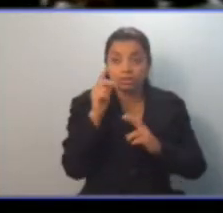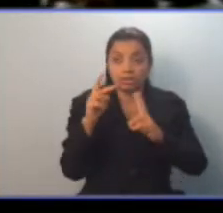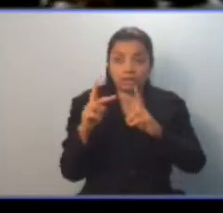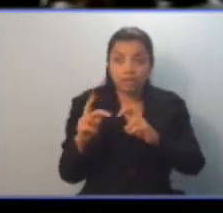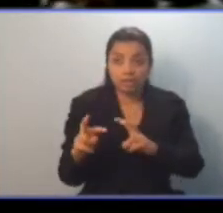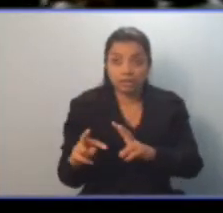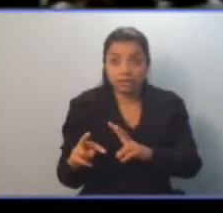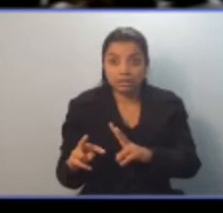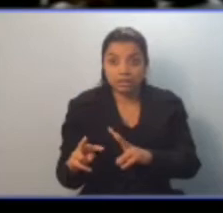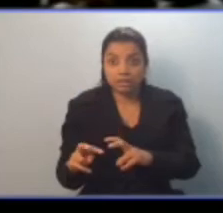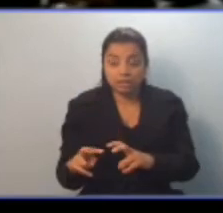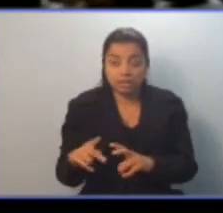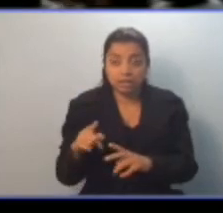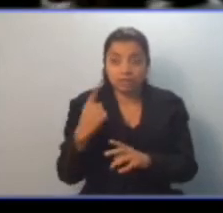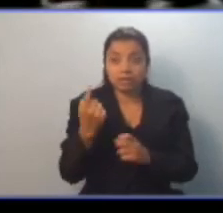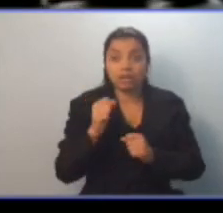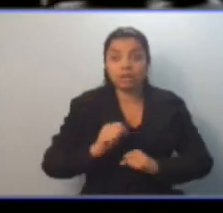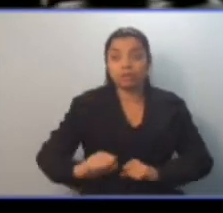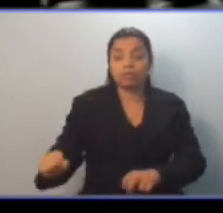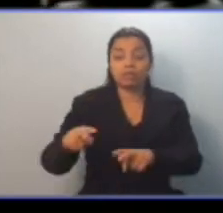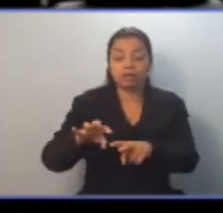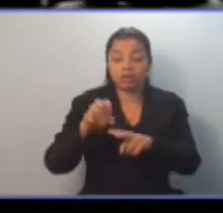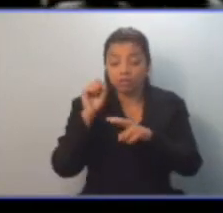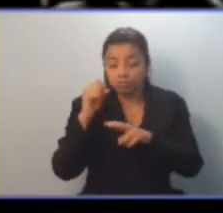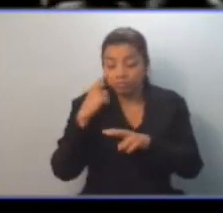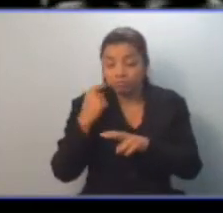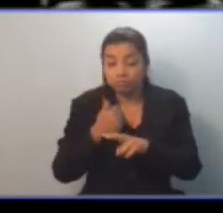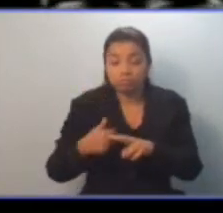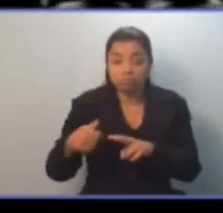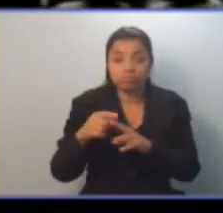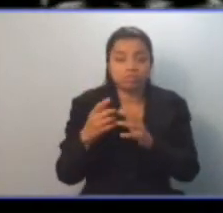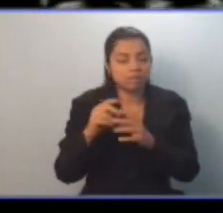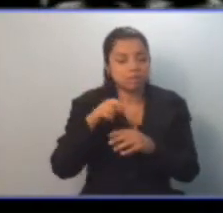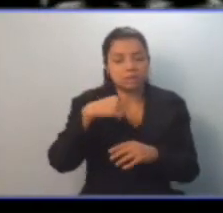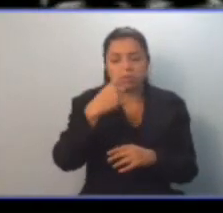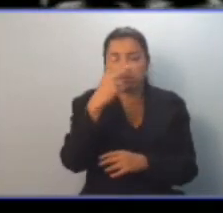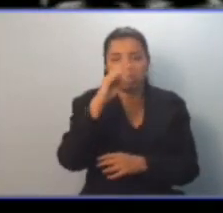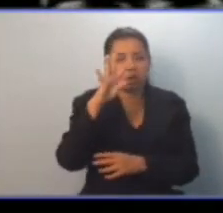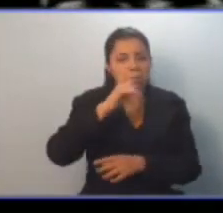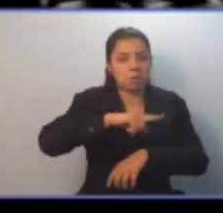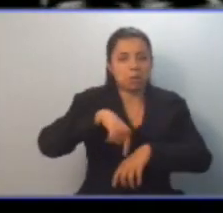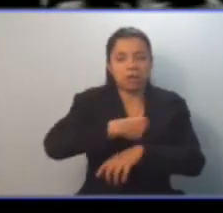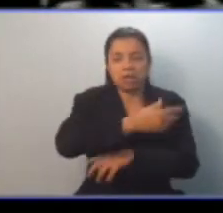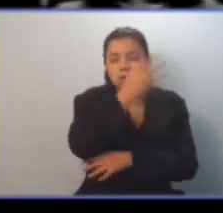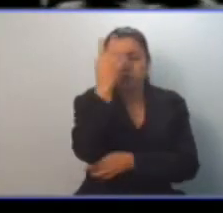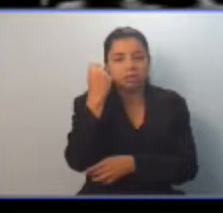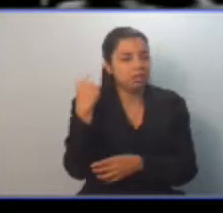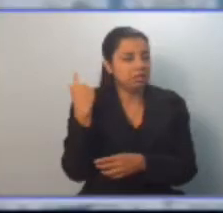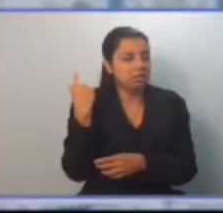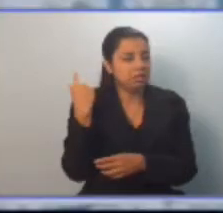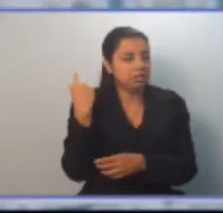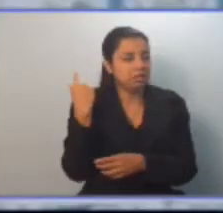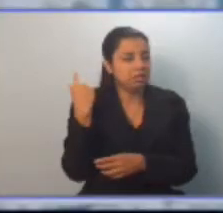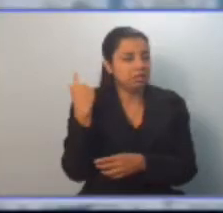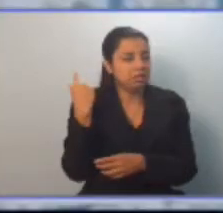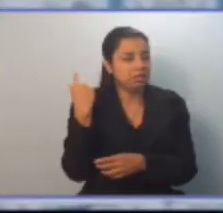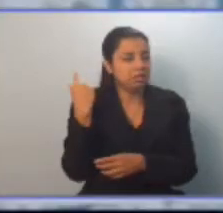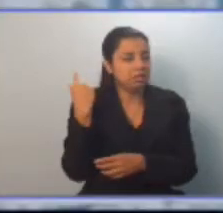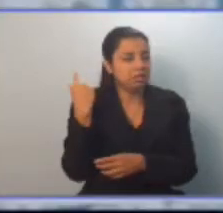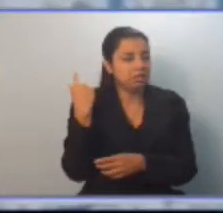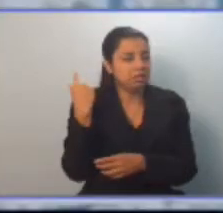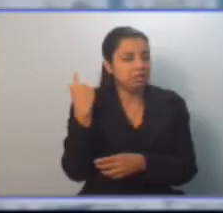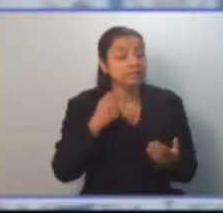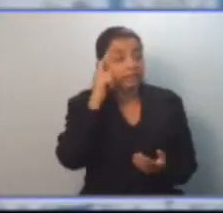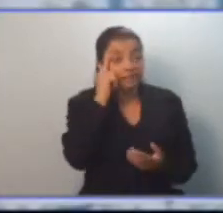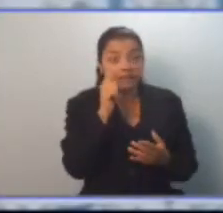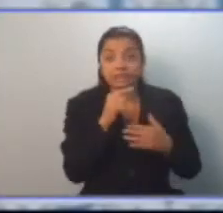siempre, las 24 horas se dan. ¿Esto cómo se puede coordinar? A través de una administración de procesos operativos